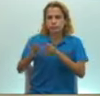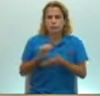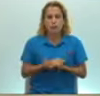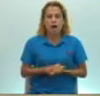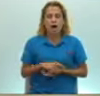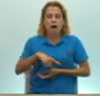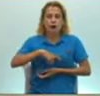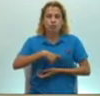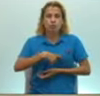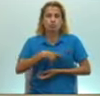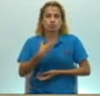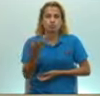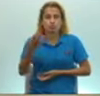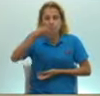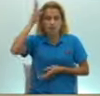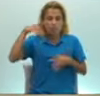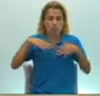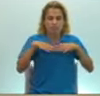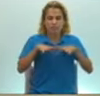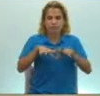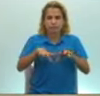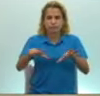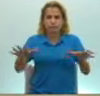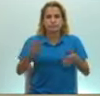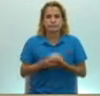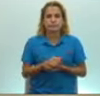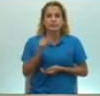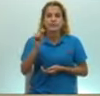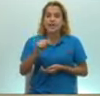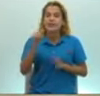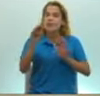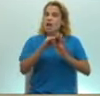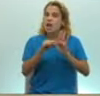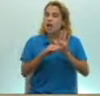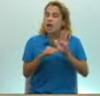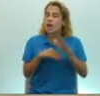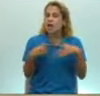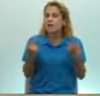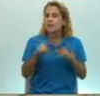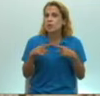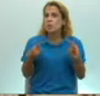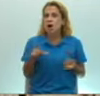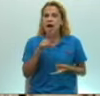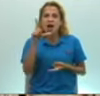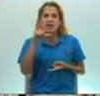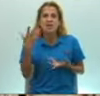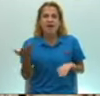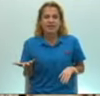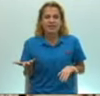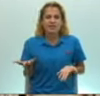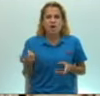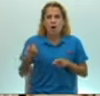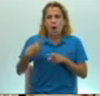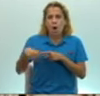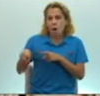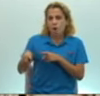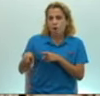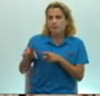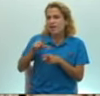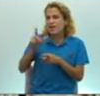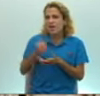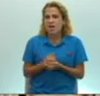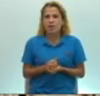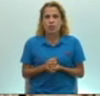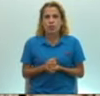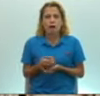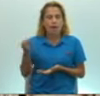De ese modo se fue difundiendo la cultura romana en vastos territorios. Estos son los elementos que justifican de que del latín